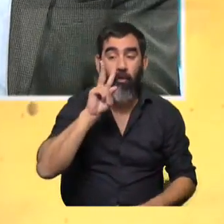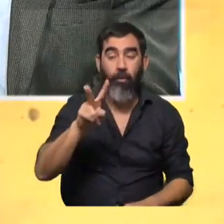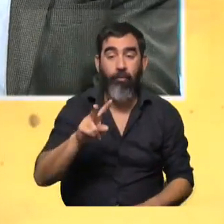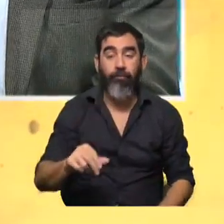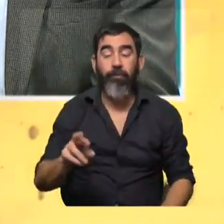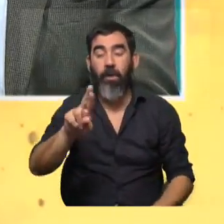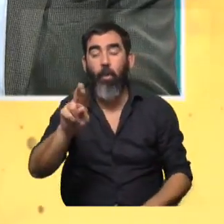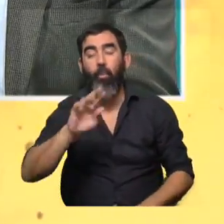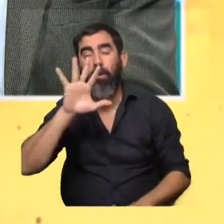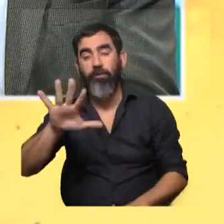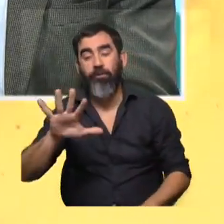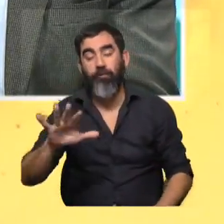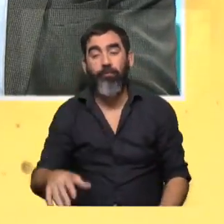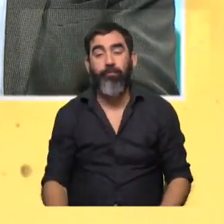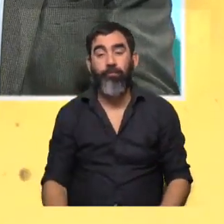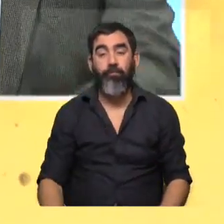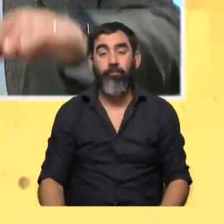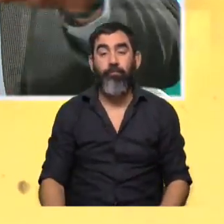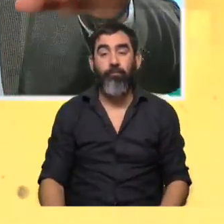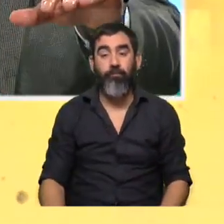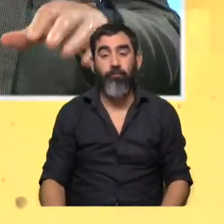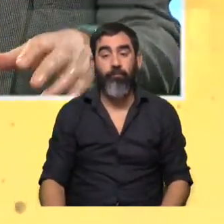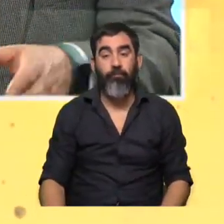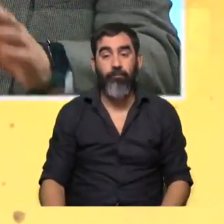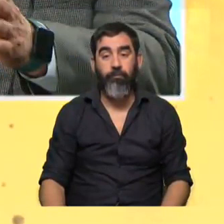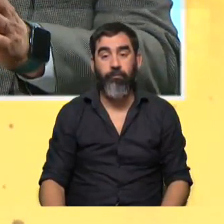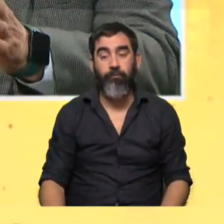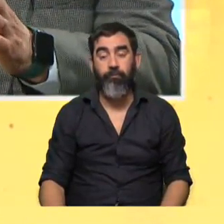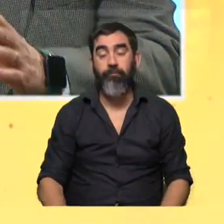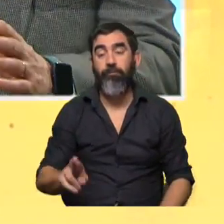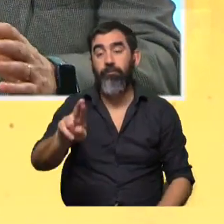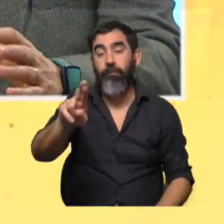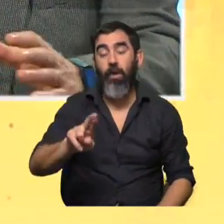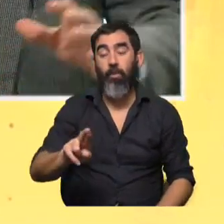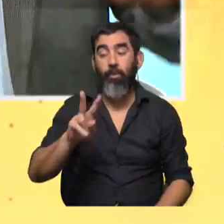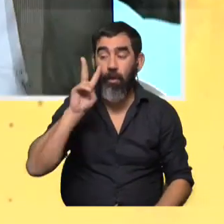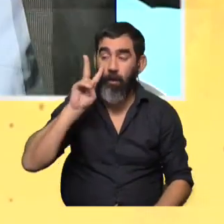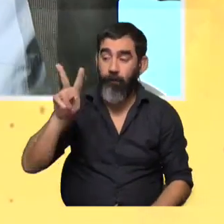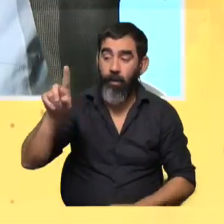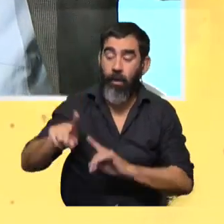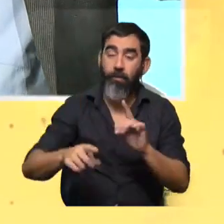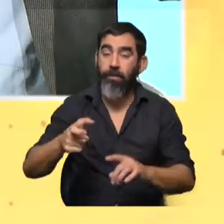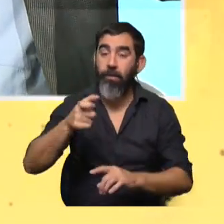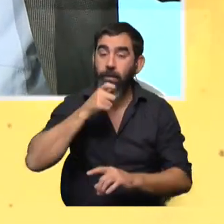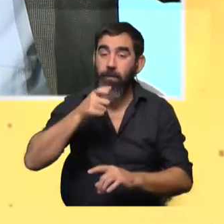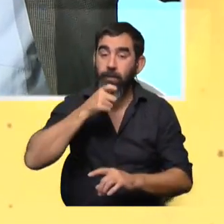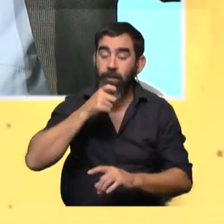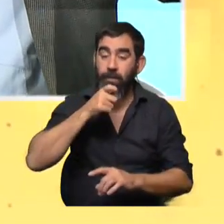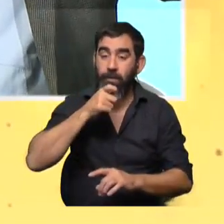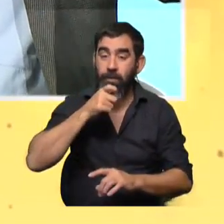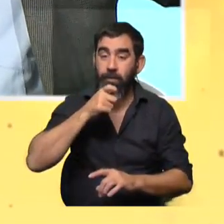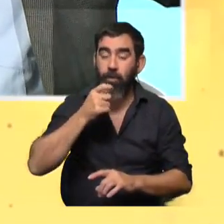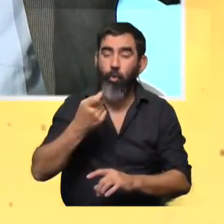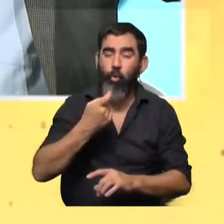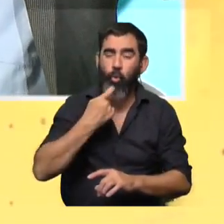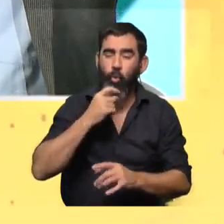de la Ruta 5, el acuífero guaraní está a nivel de la superficie. Uno cuando va en la ruta a veces ve la roca arenisca, que es una roca